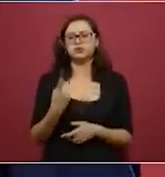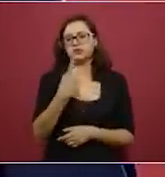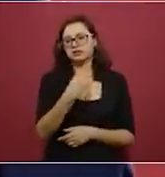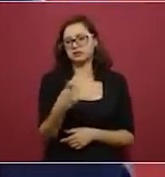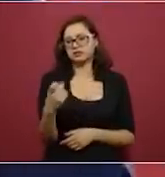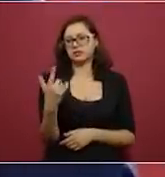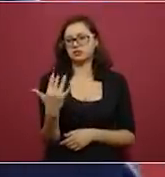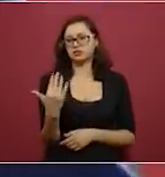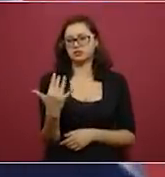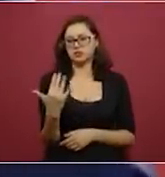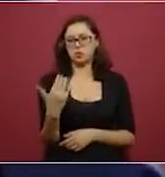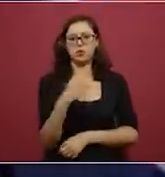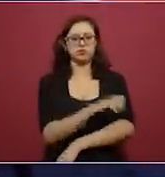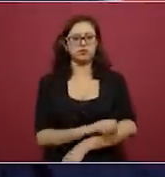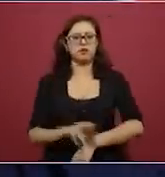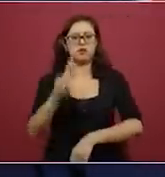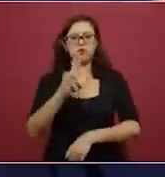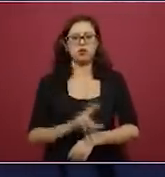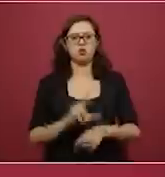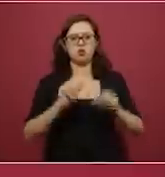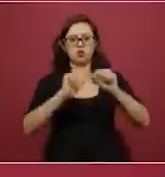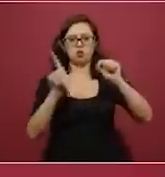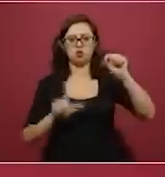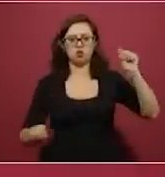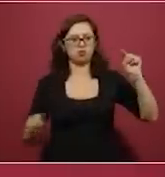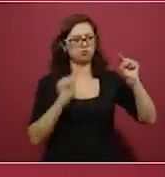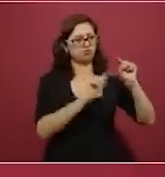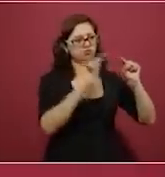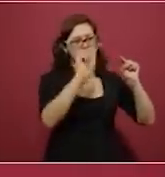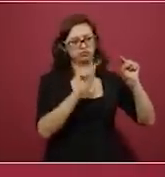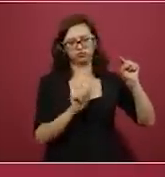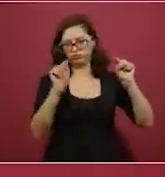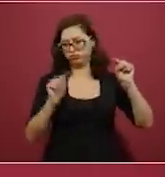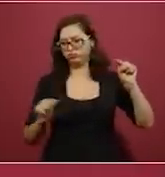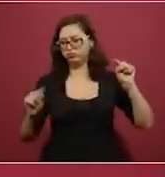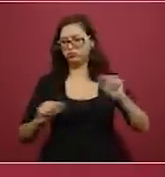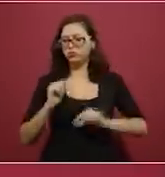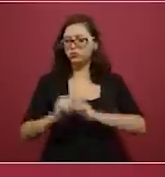150 coordinaciones de las 266